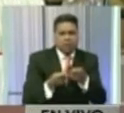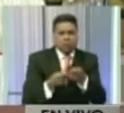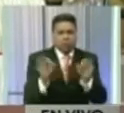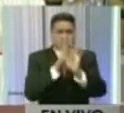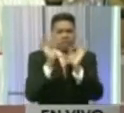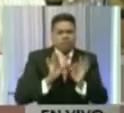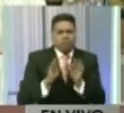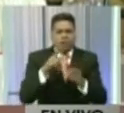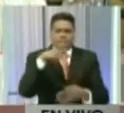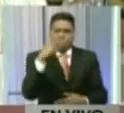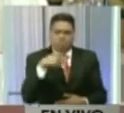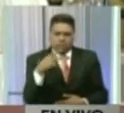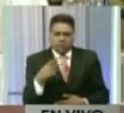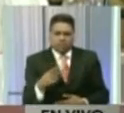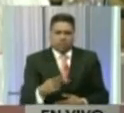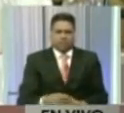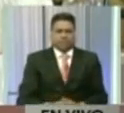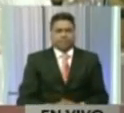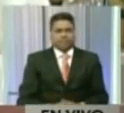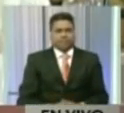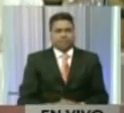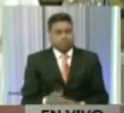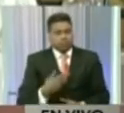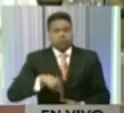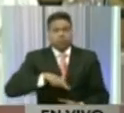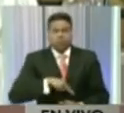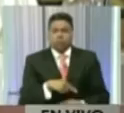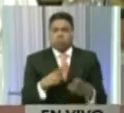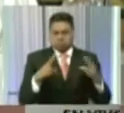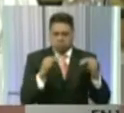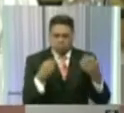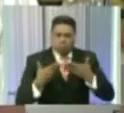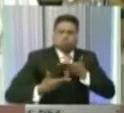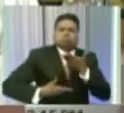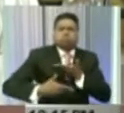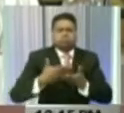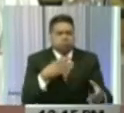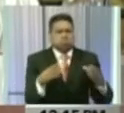política. Y lo podemos discutir en cualquier parte.